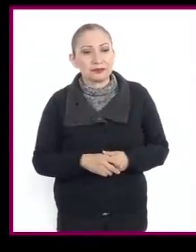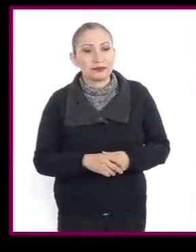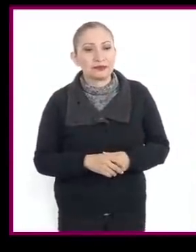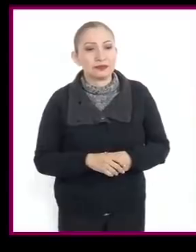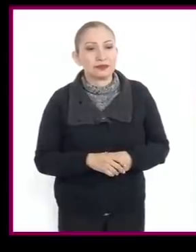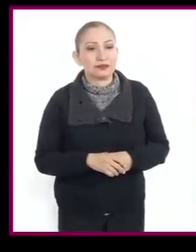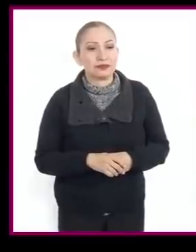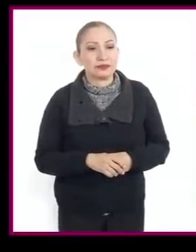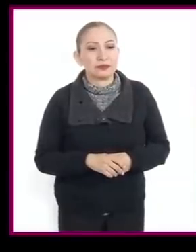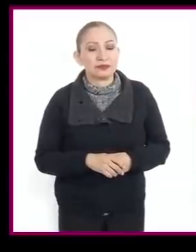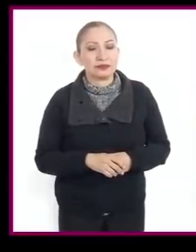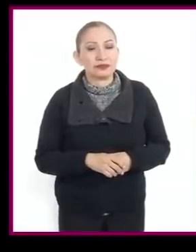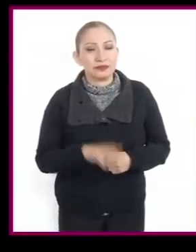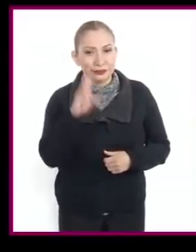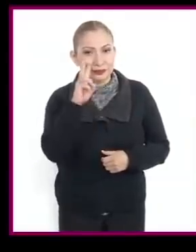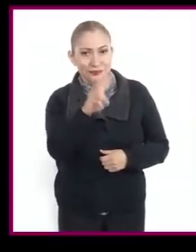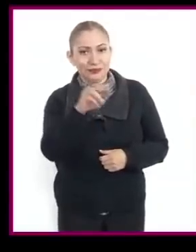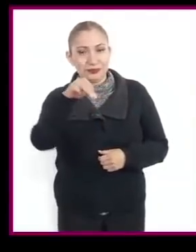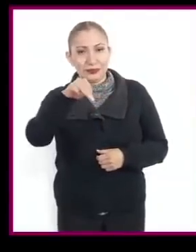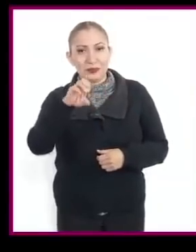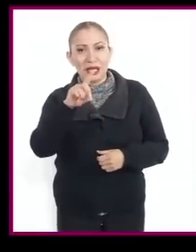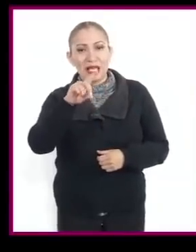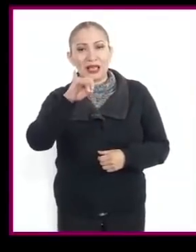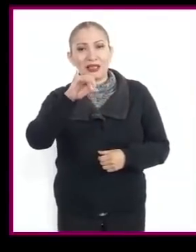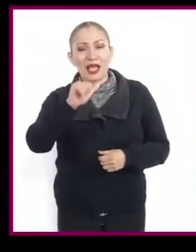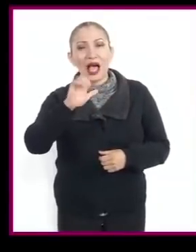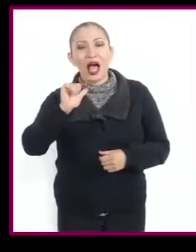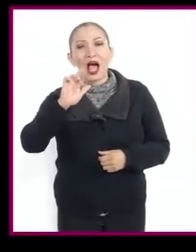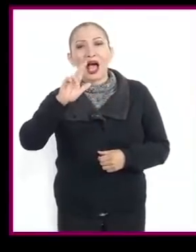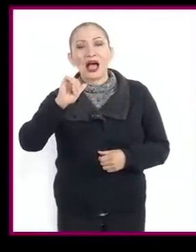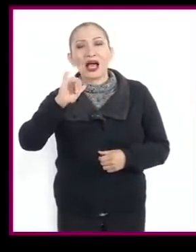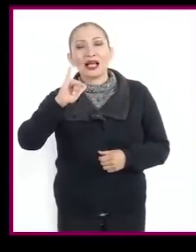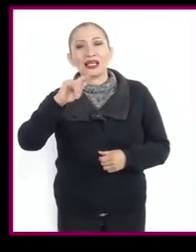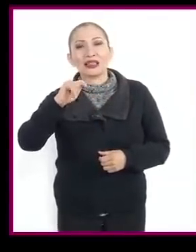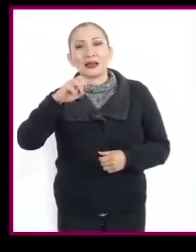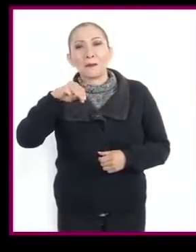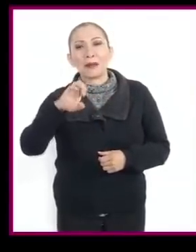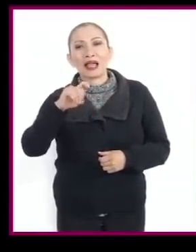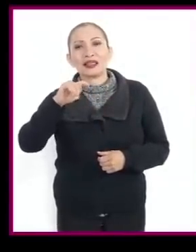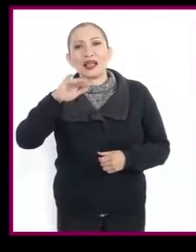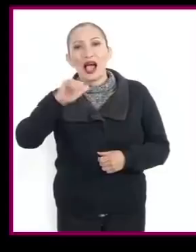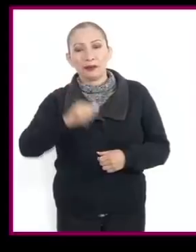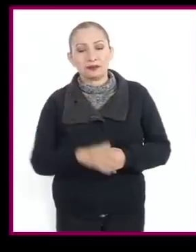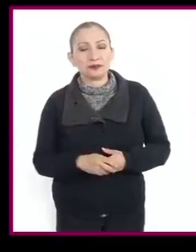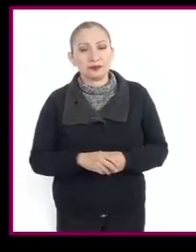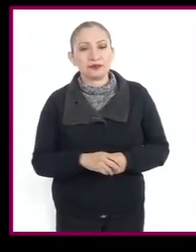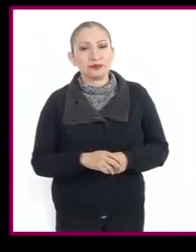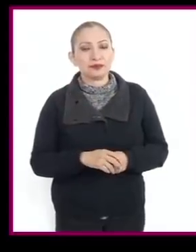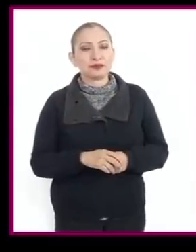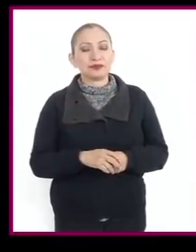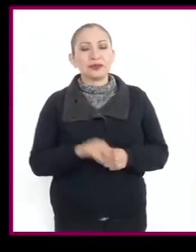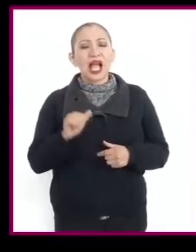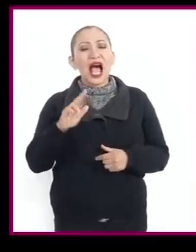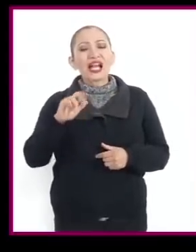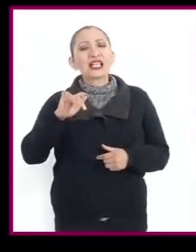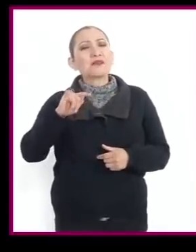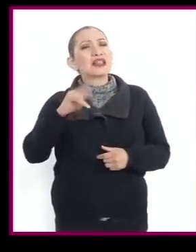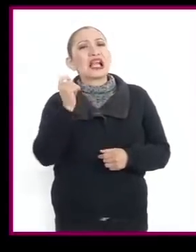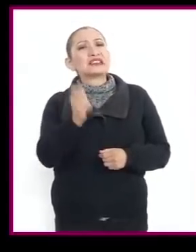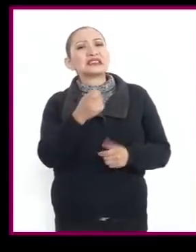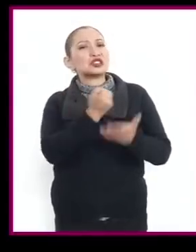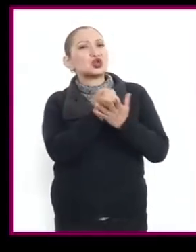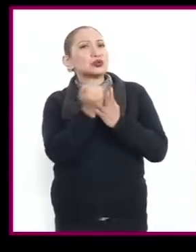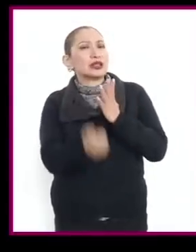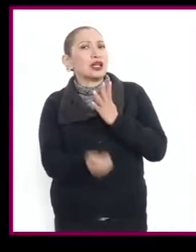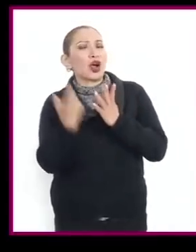amarillo. Media aritmética. Media aritmética. Aritmética puede ser un